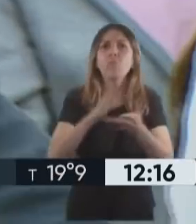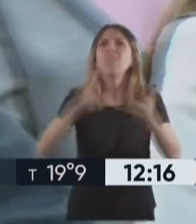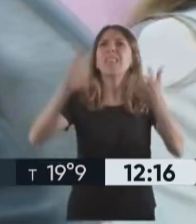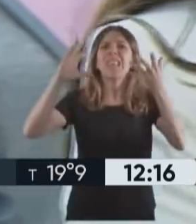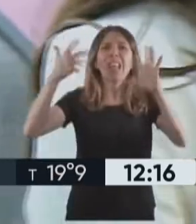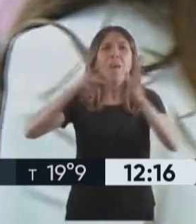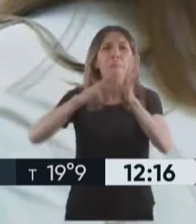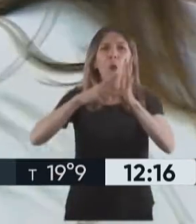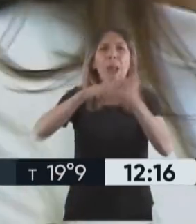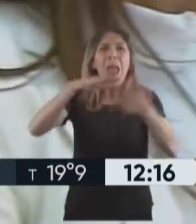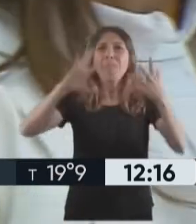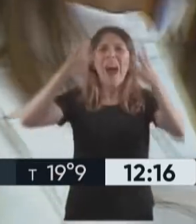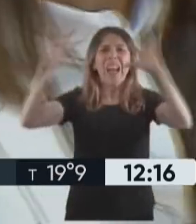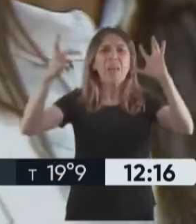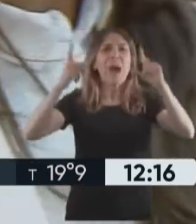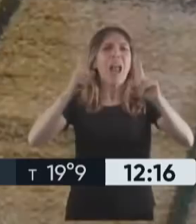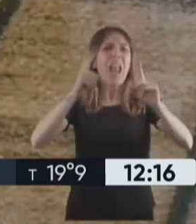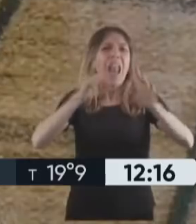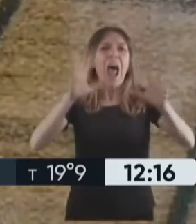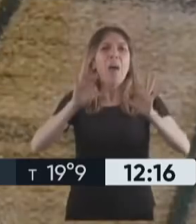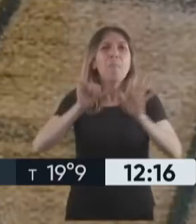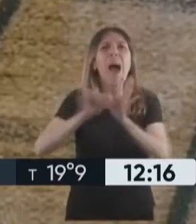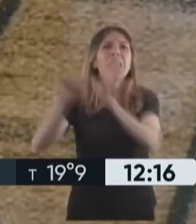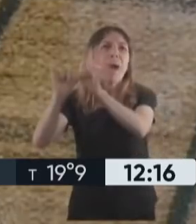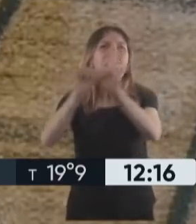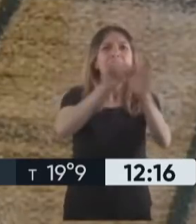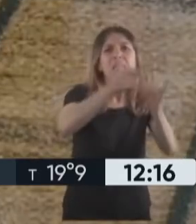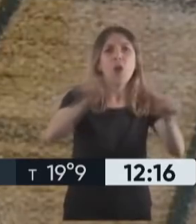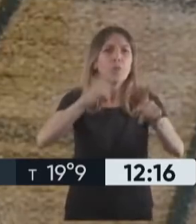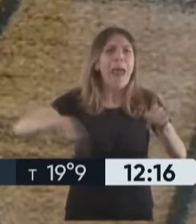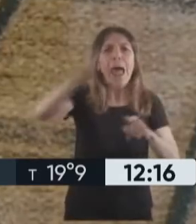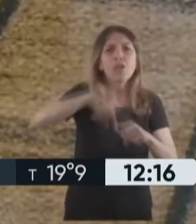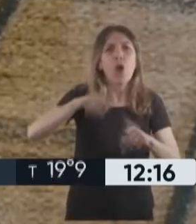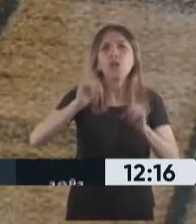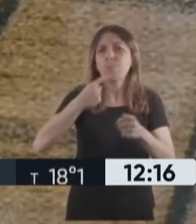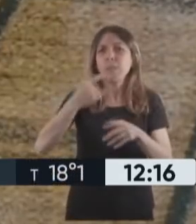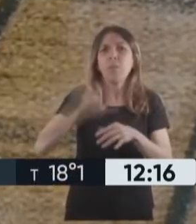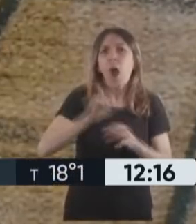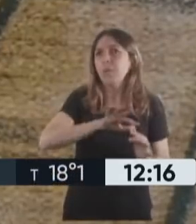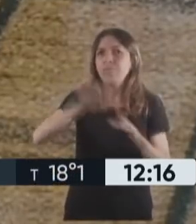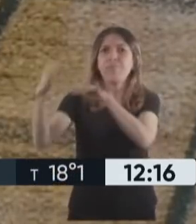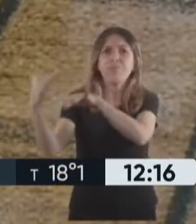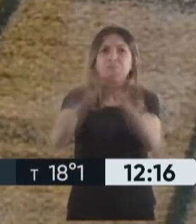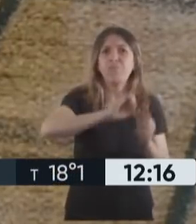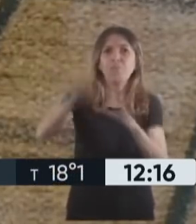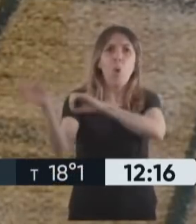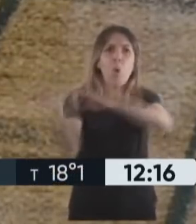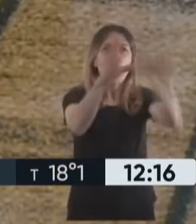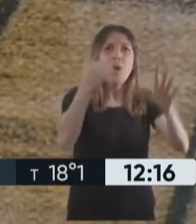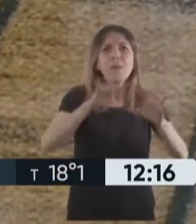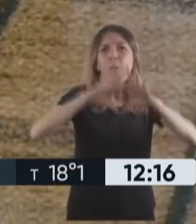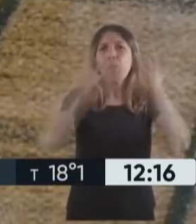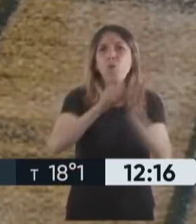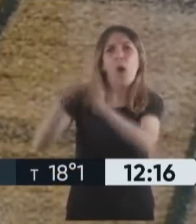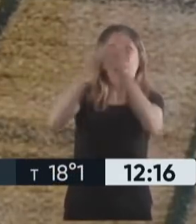nada que ver con las fronteras de los estados-nación las crisis migratorias los fenómenos migratorios que asolan el mundo hoy